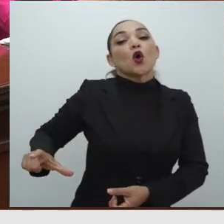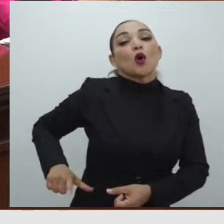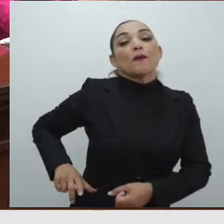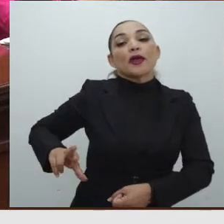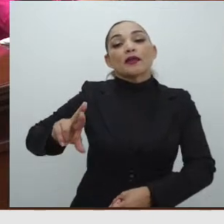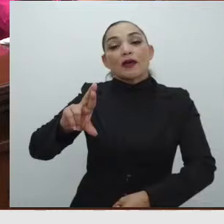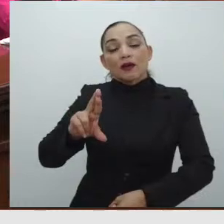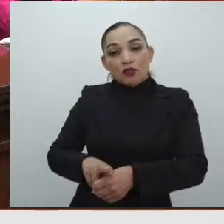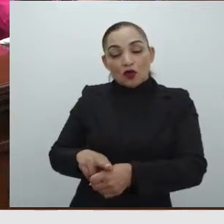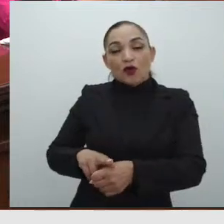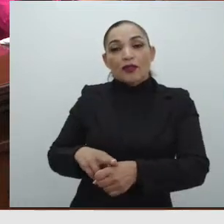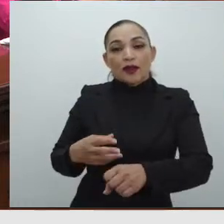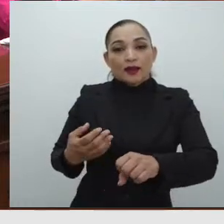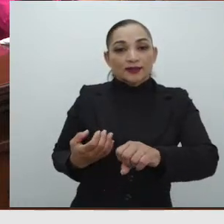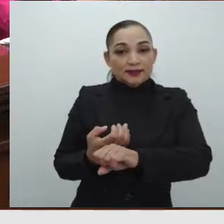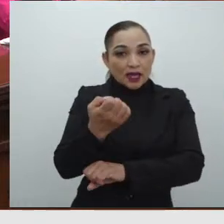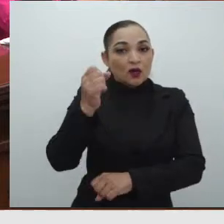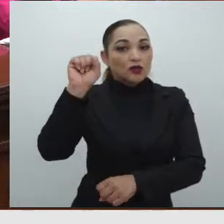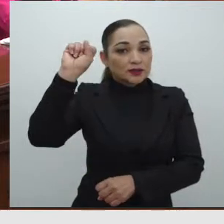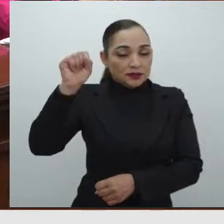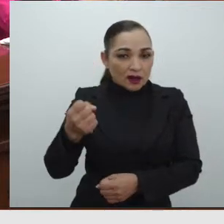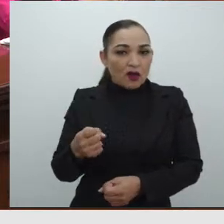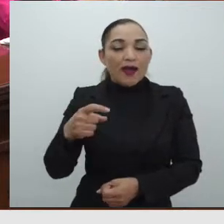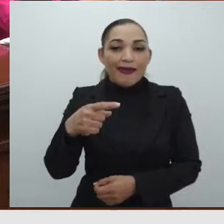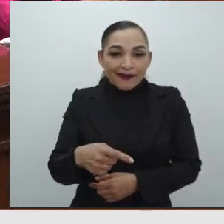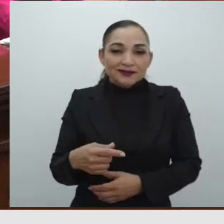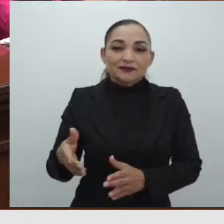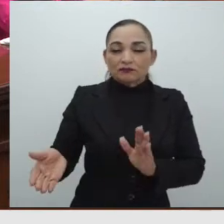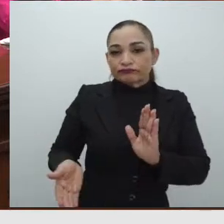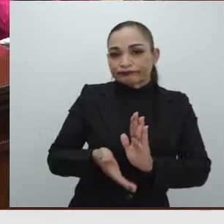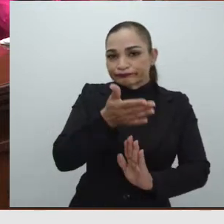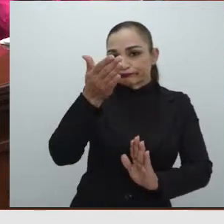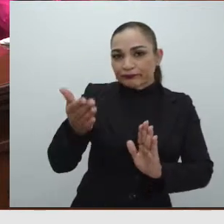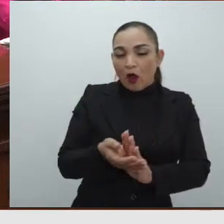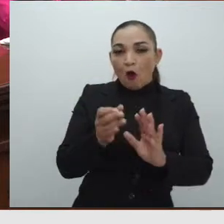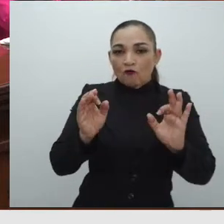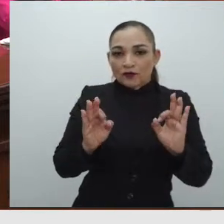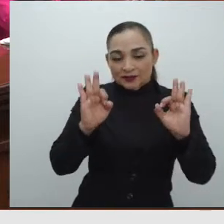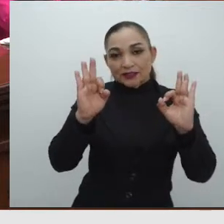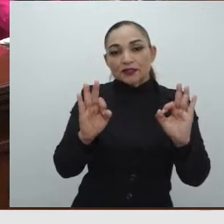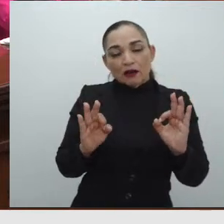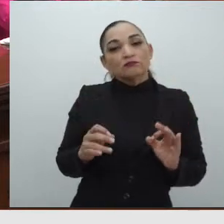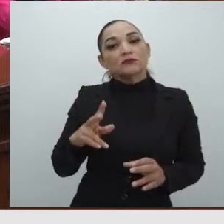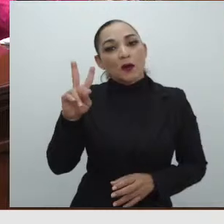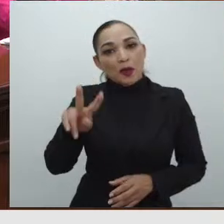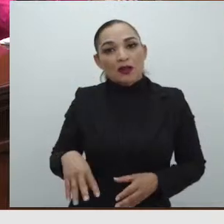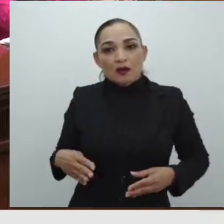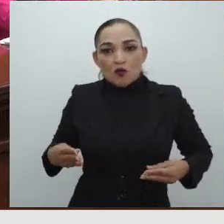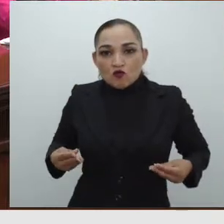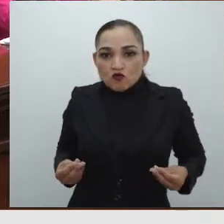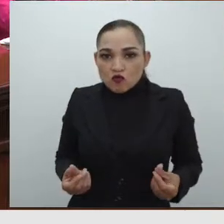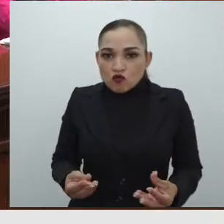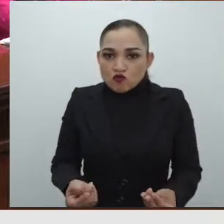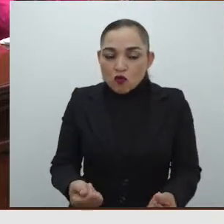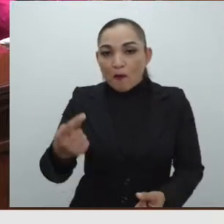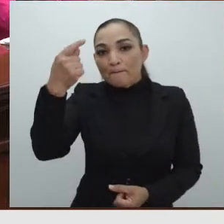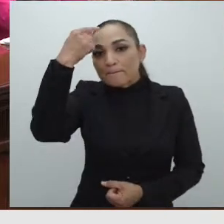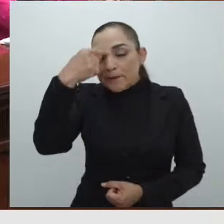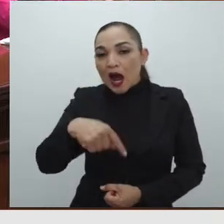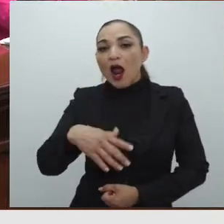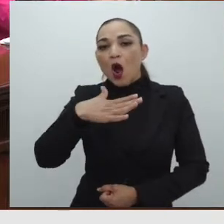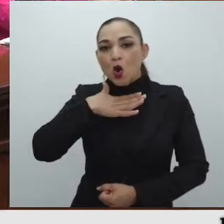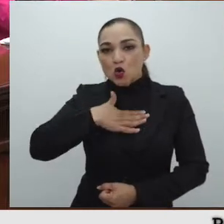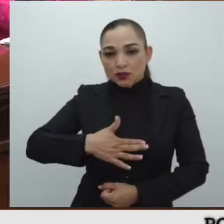Esta obra representaría un gran avance para agilizar y eficientar el trabajo de justicia en la